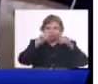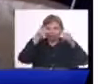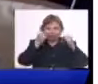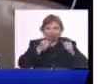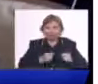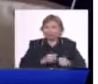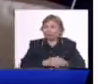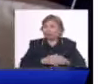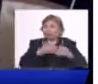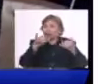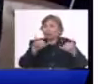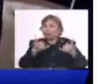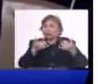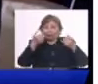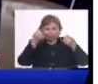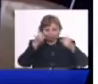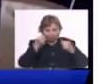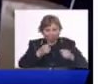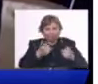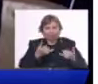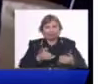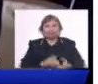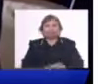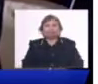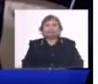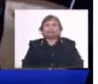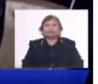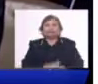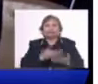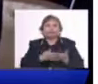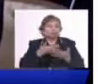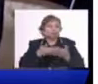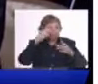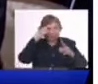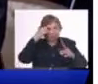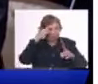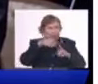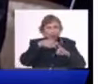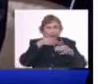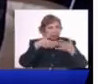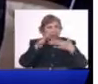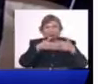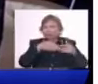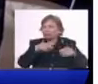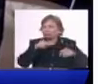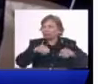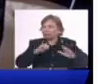decisión. Hoy tenemos que tomar una decisión en cualquier sentido posible, pero el